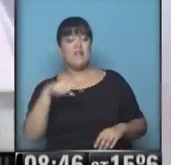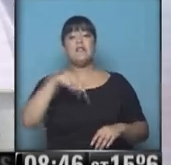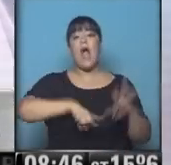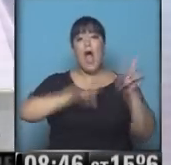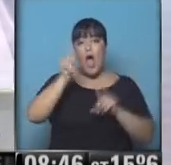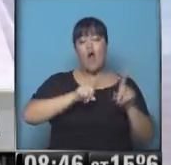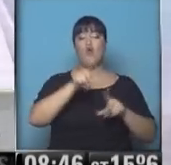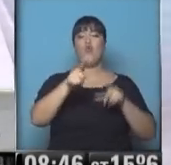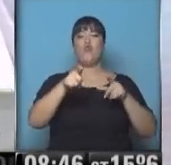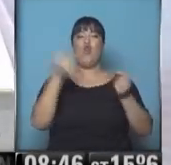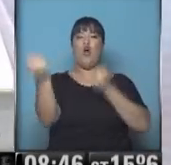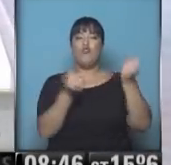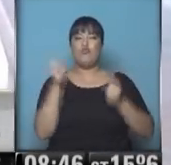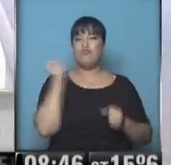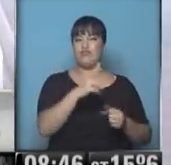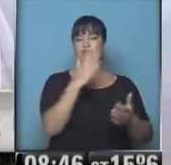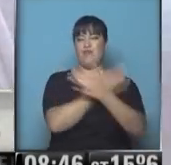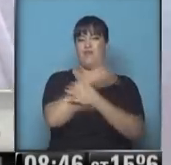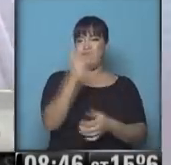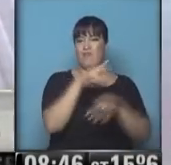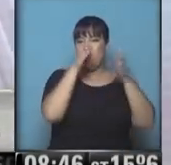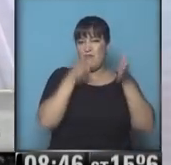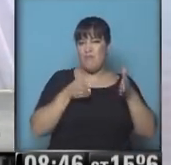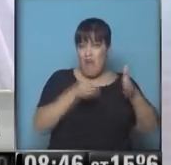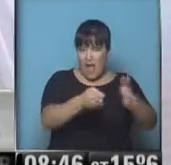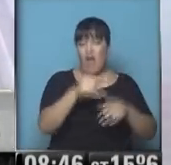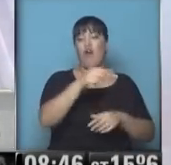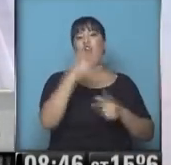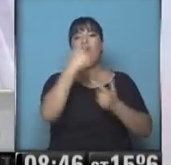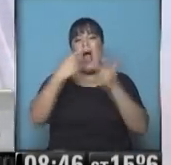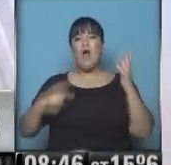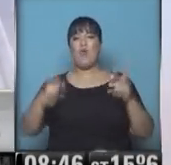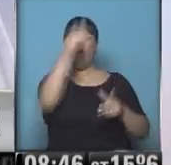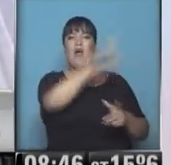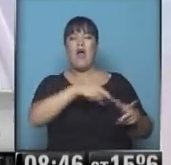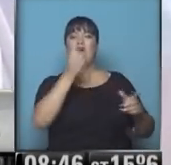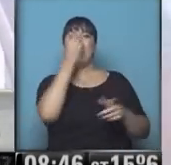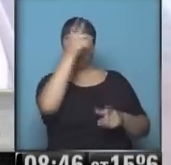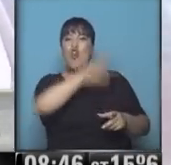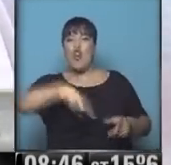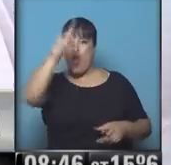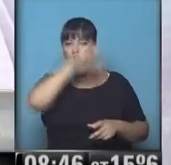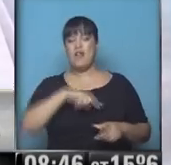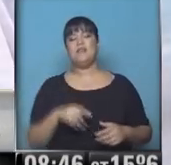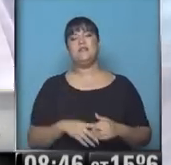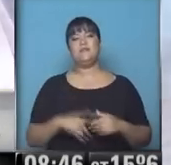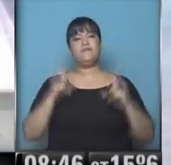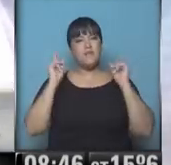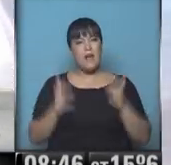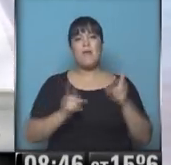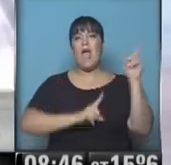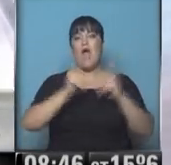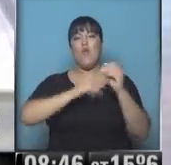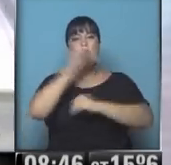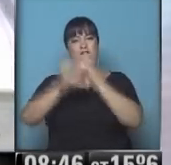llevan las coronas, los portacoronas que todavía están vacíos porque están en el interior, y por supuesto algunos familiares que están en